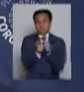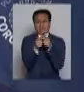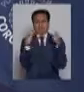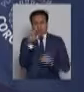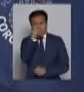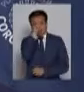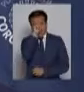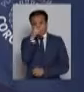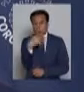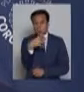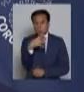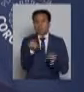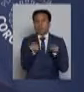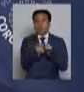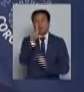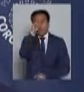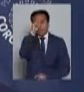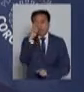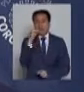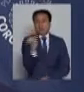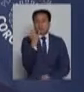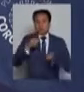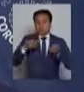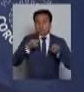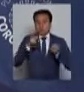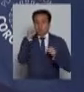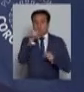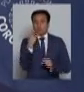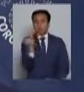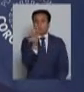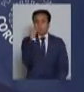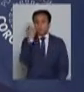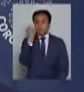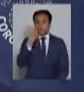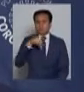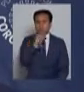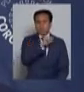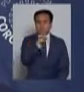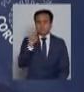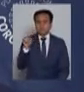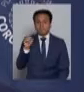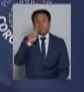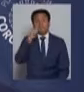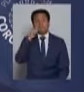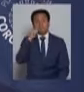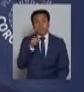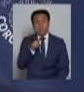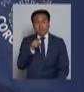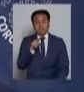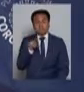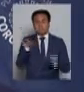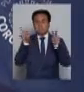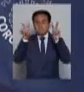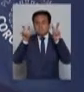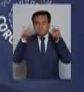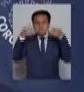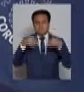hospitales, como hospitales autogestionados con grados de autonomía muy importantes. Y eso significa, ¿no es cierto?, en el tema en concreto, que